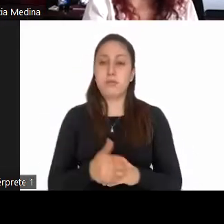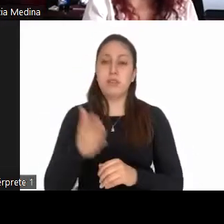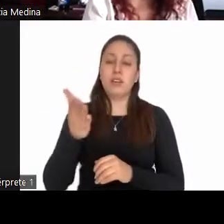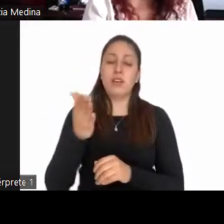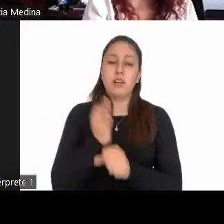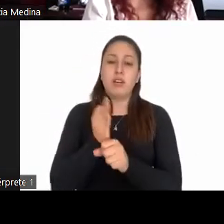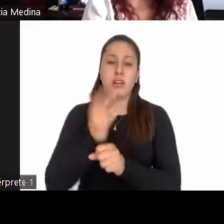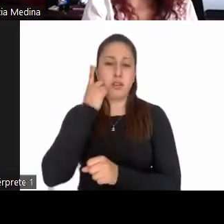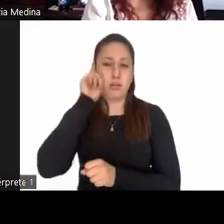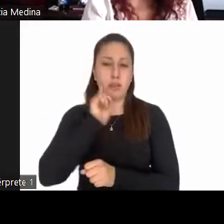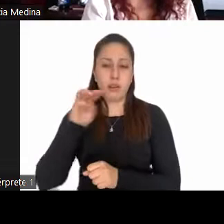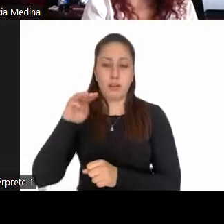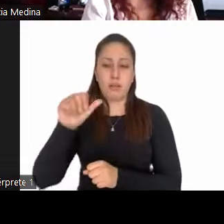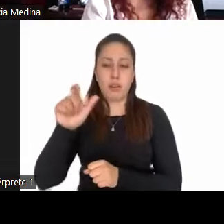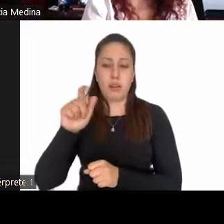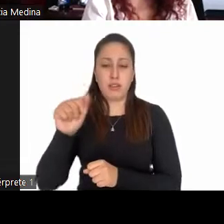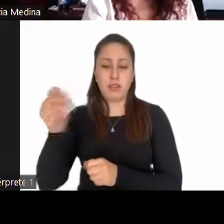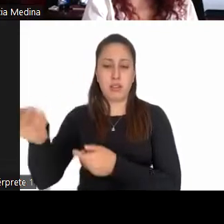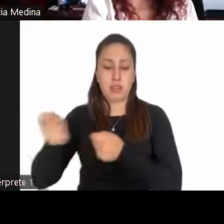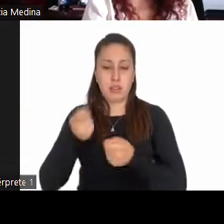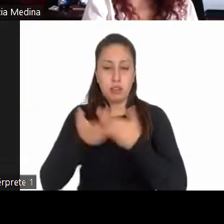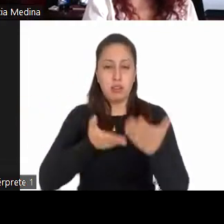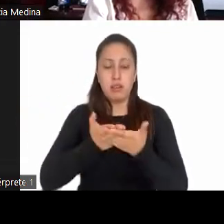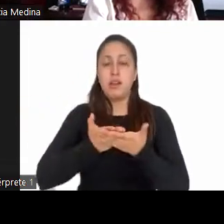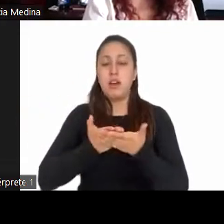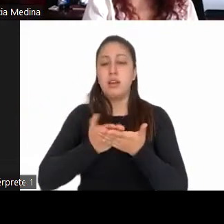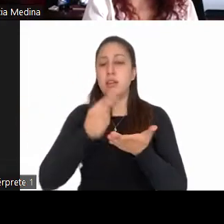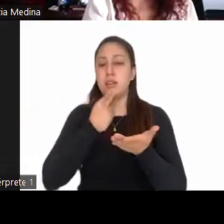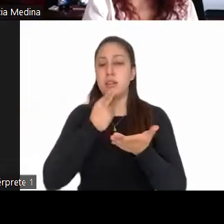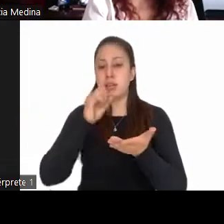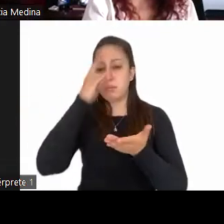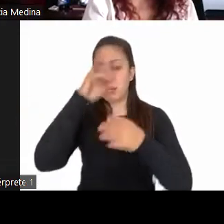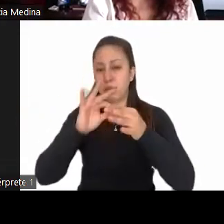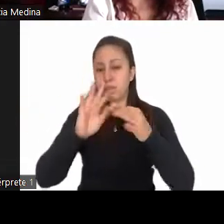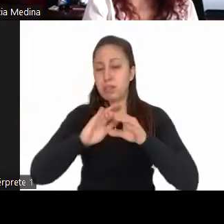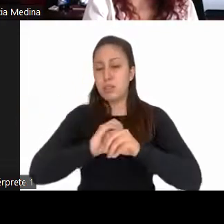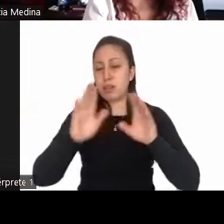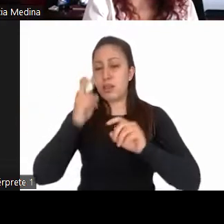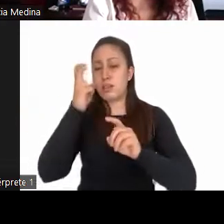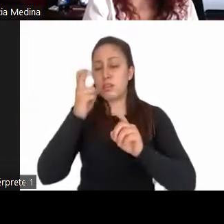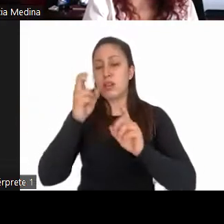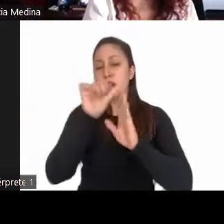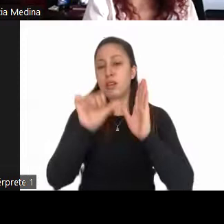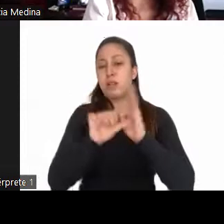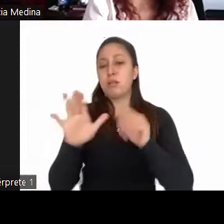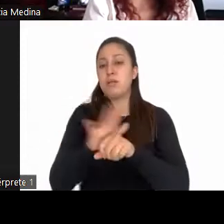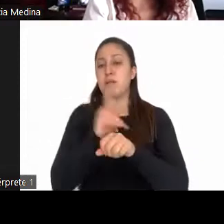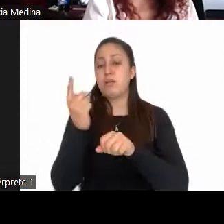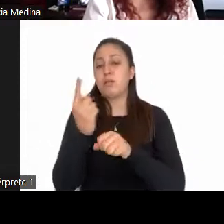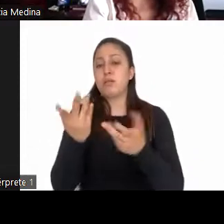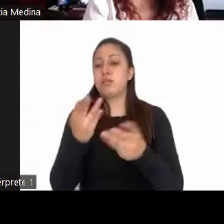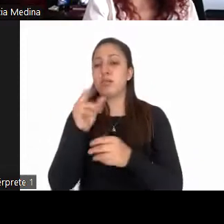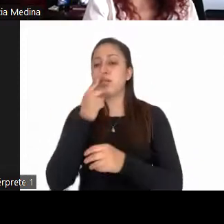Maxta González clarifica un poco más la redacción de dicho artículo, puesto que no hay claridad de a quién se dará aviso. Por